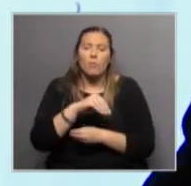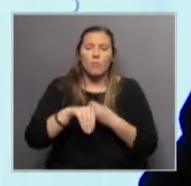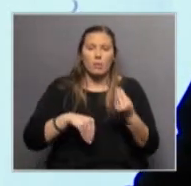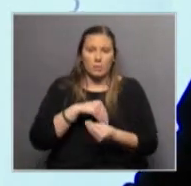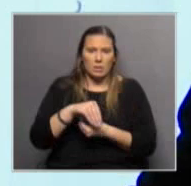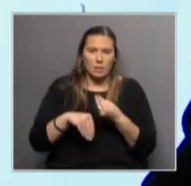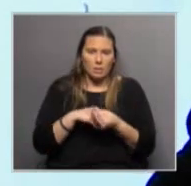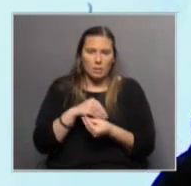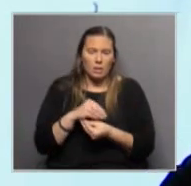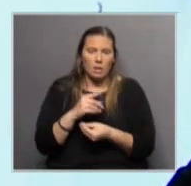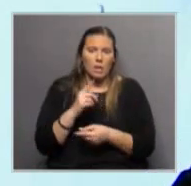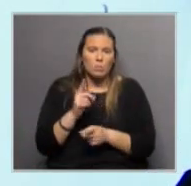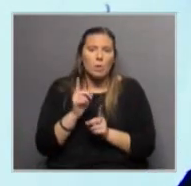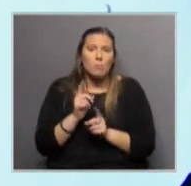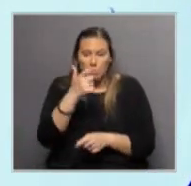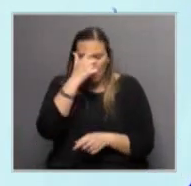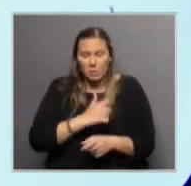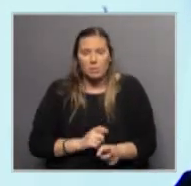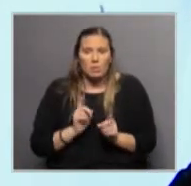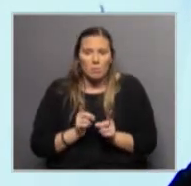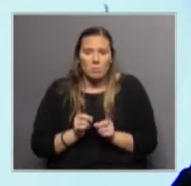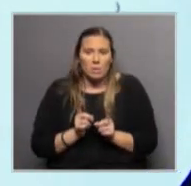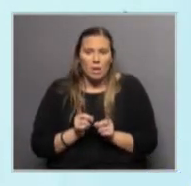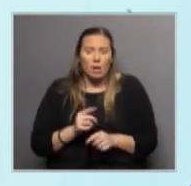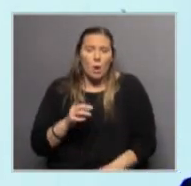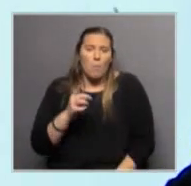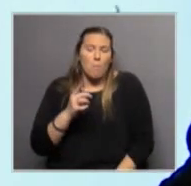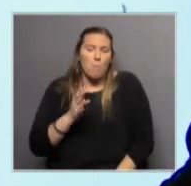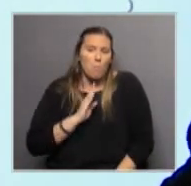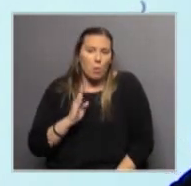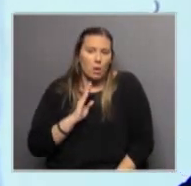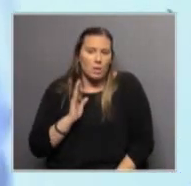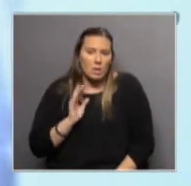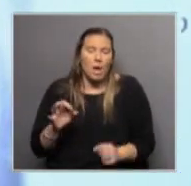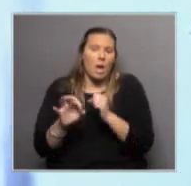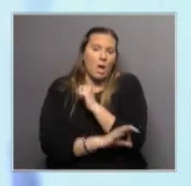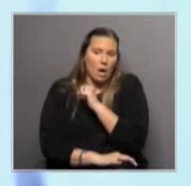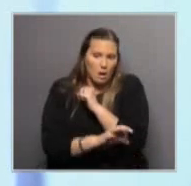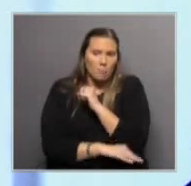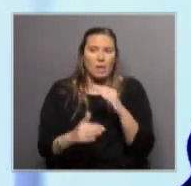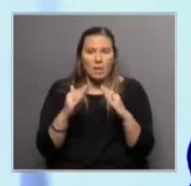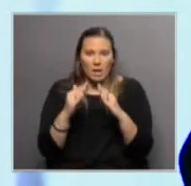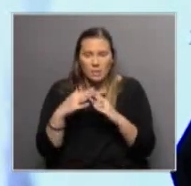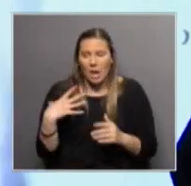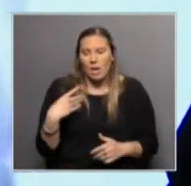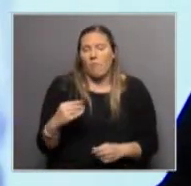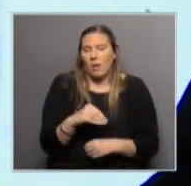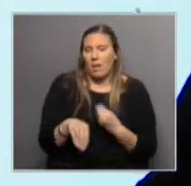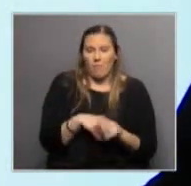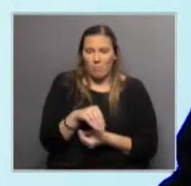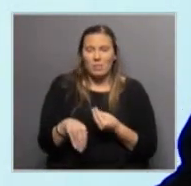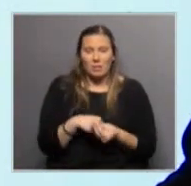familia en una misma persona, que a veces... Las mujeres son las amas de casa, la jefa de familia.